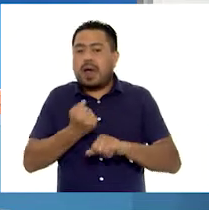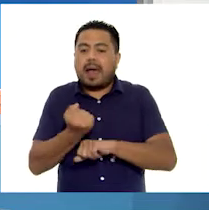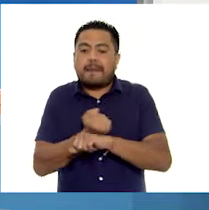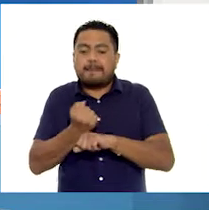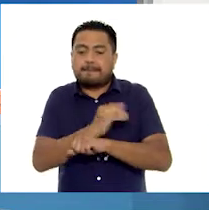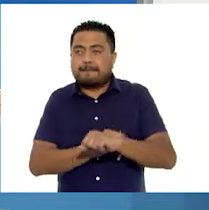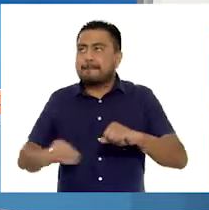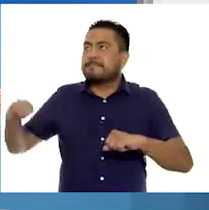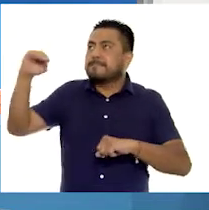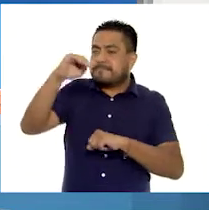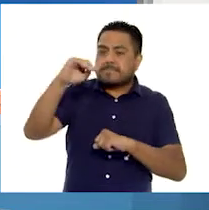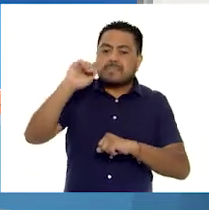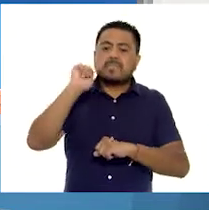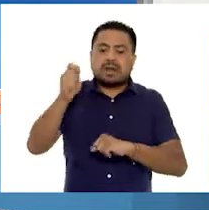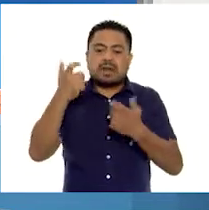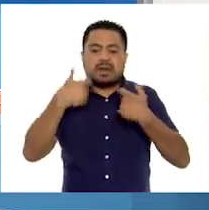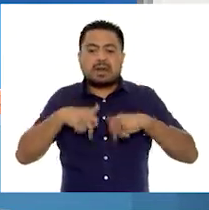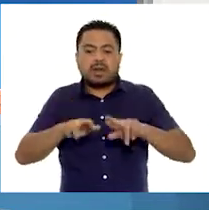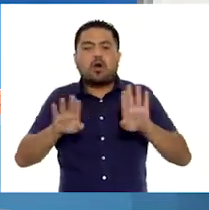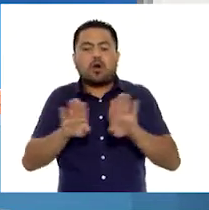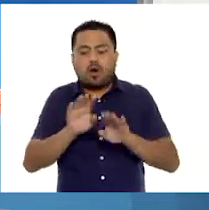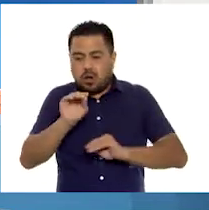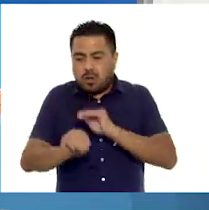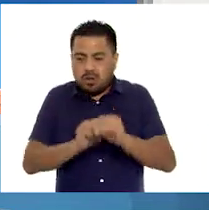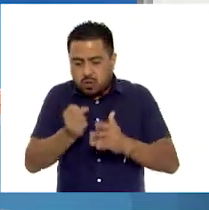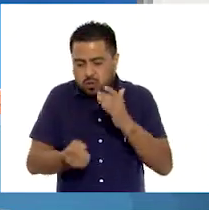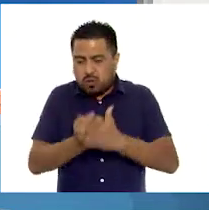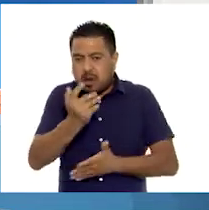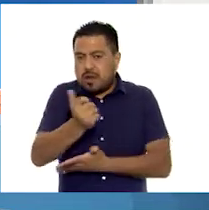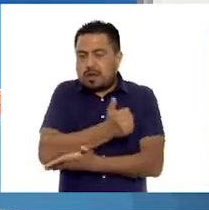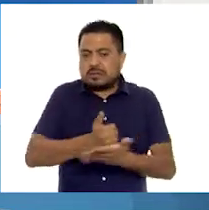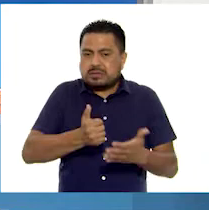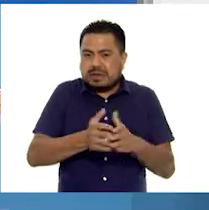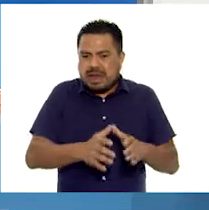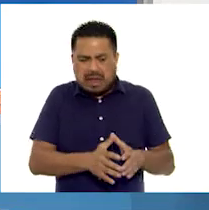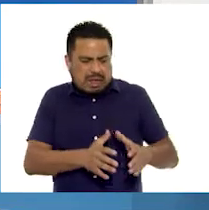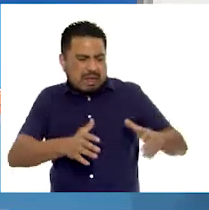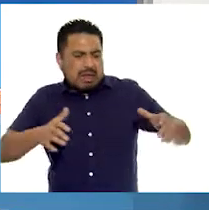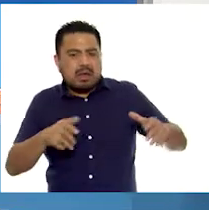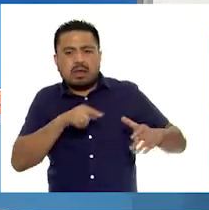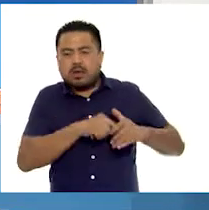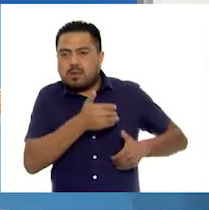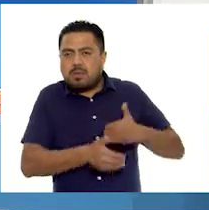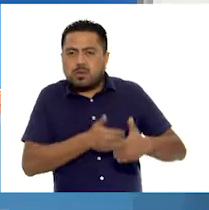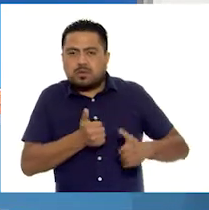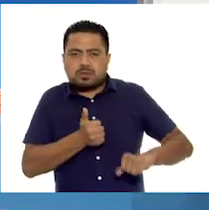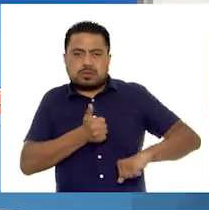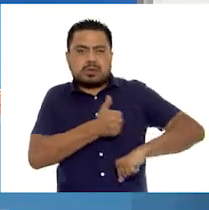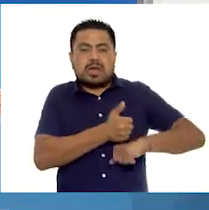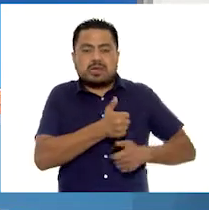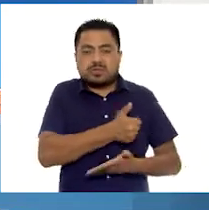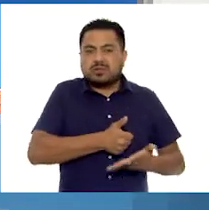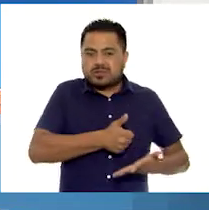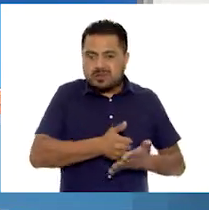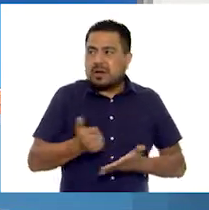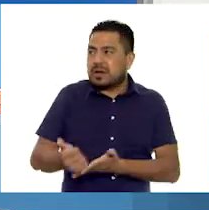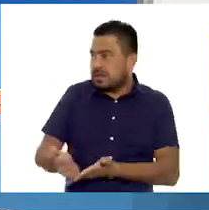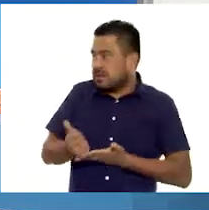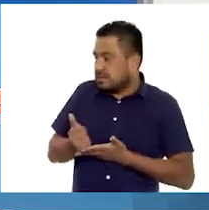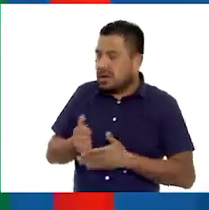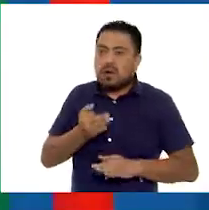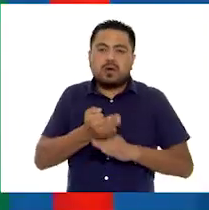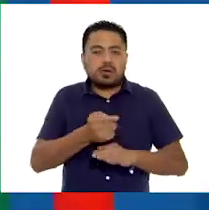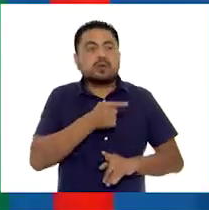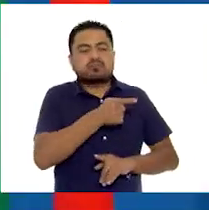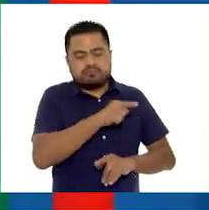punta de nuestra torre que representa cómo se conforman estas nuevas zonas residenciales como parte del proceso de urbanización no ayudas ya ni esta vez